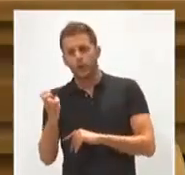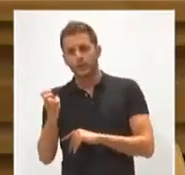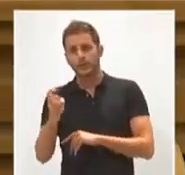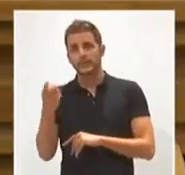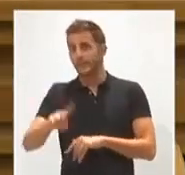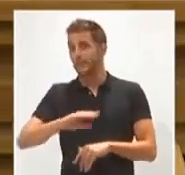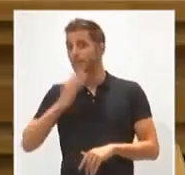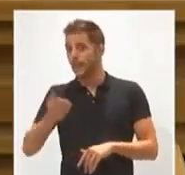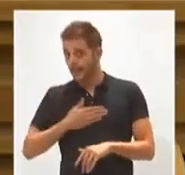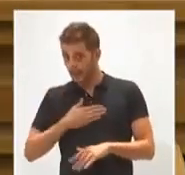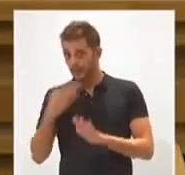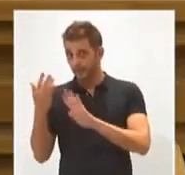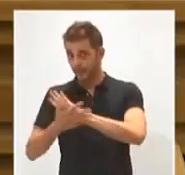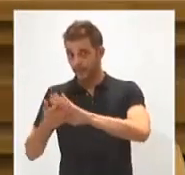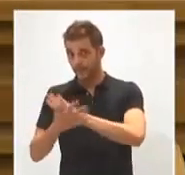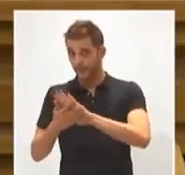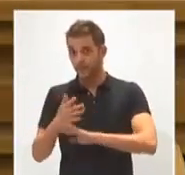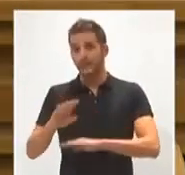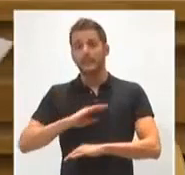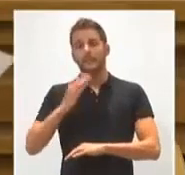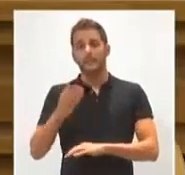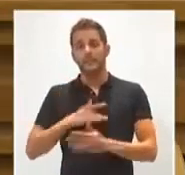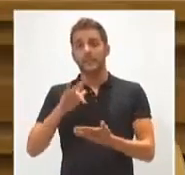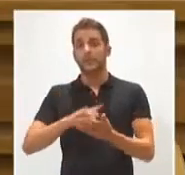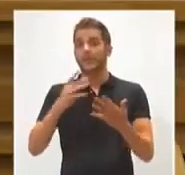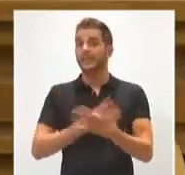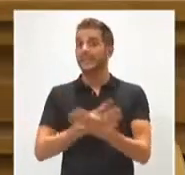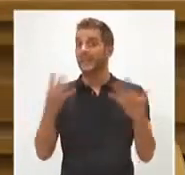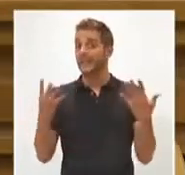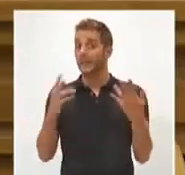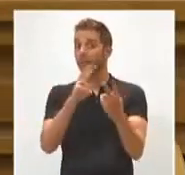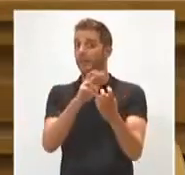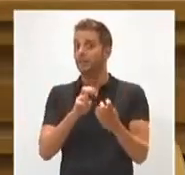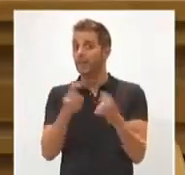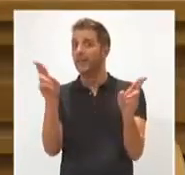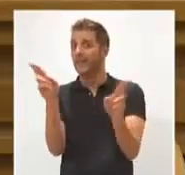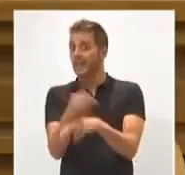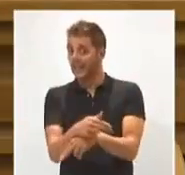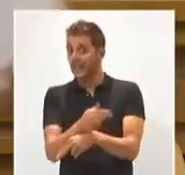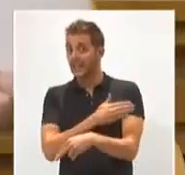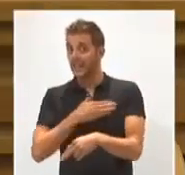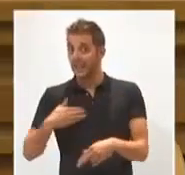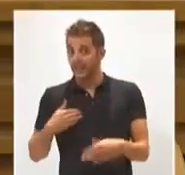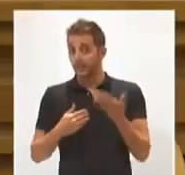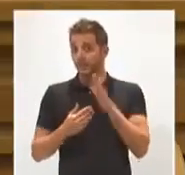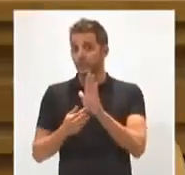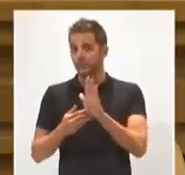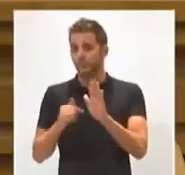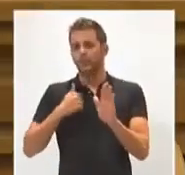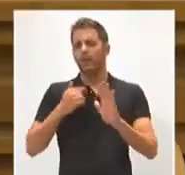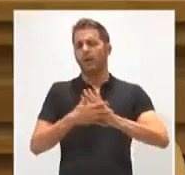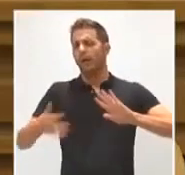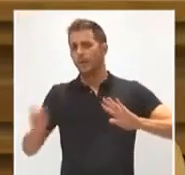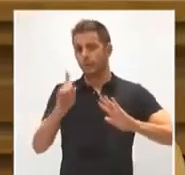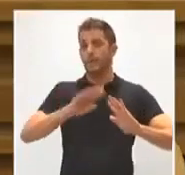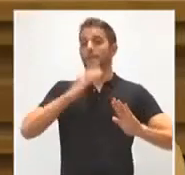de hecho vamos a plantear la supresión de 19 tasas que no quiero extenderme que se verán mañana en las propuestas de